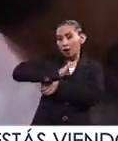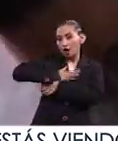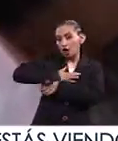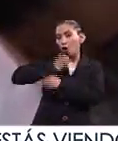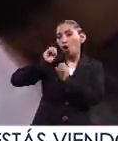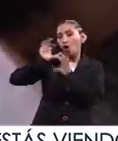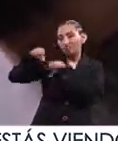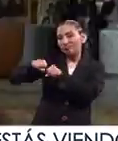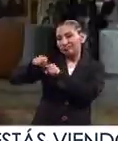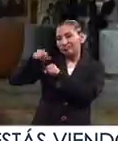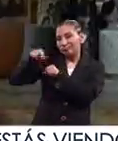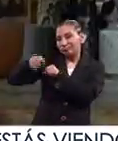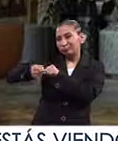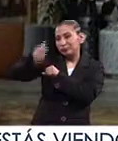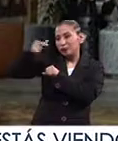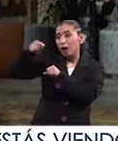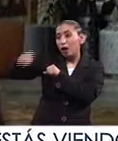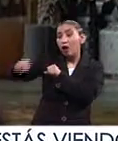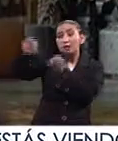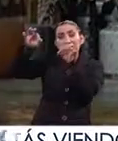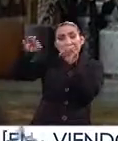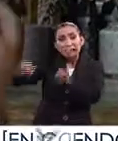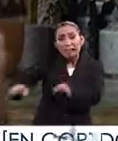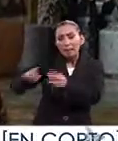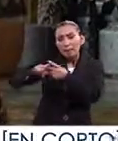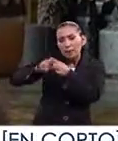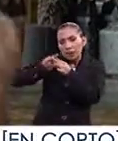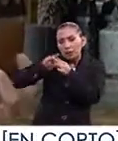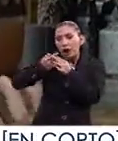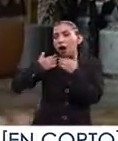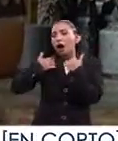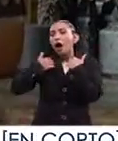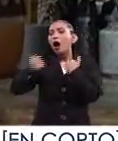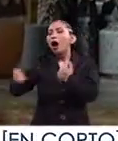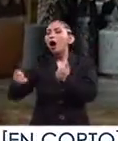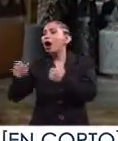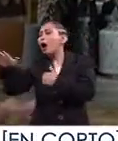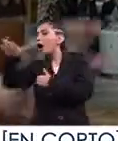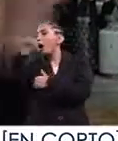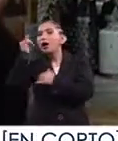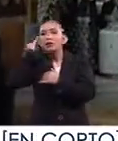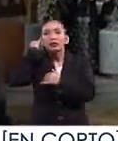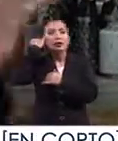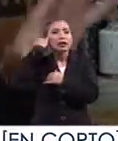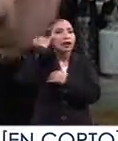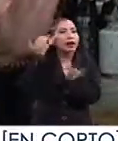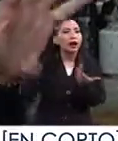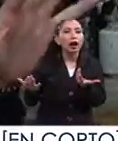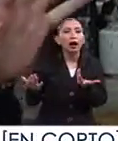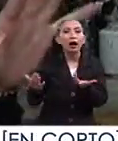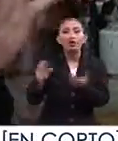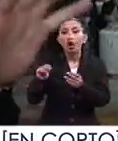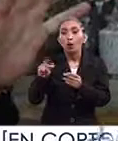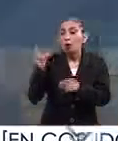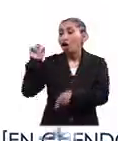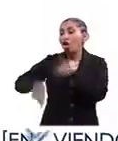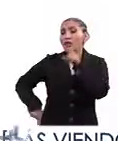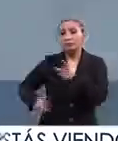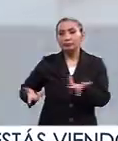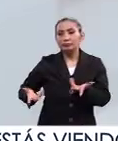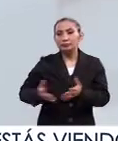o conquistadores, que realmente empieza a entender el mundo indígena sin